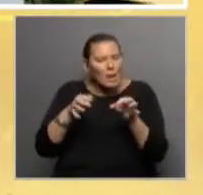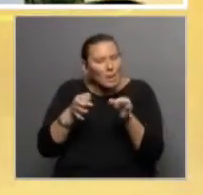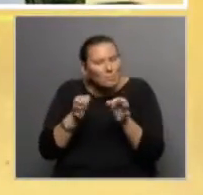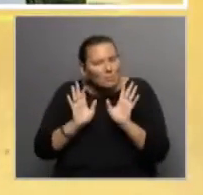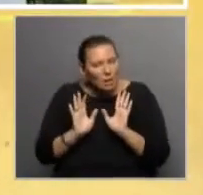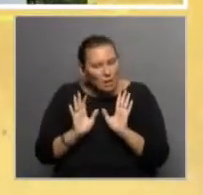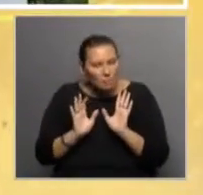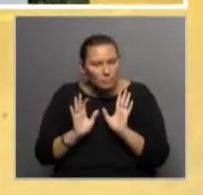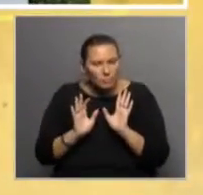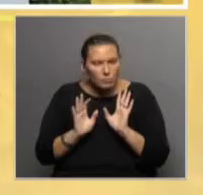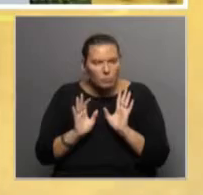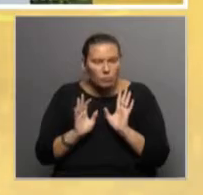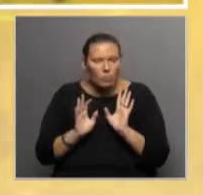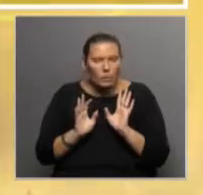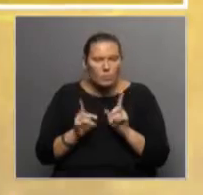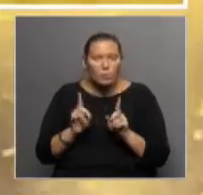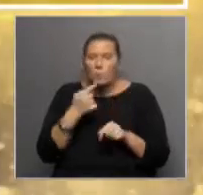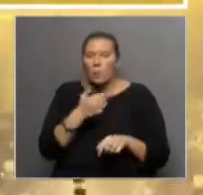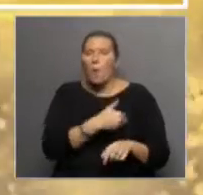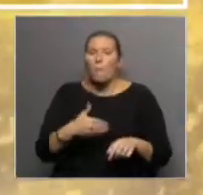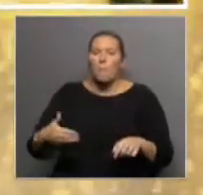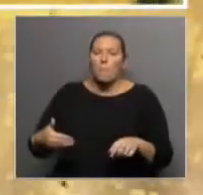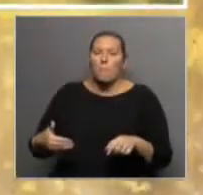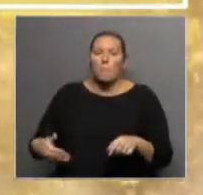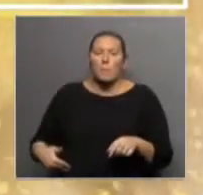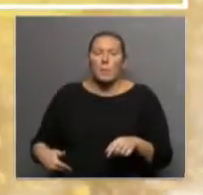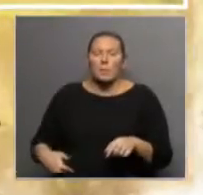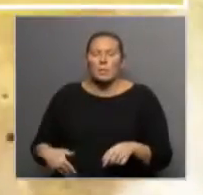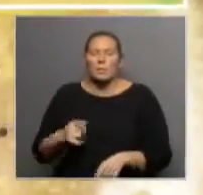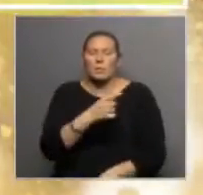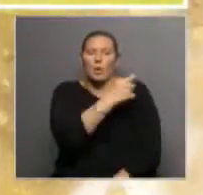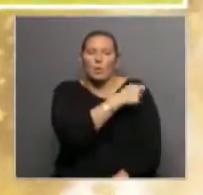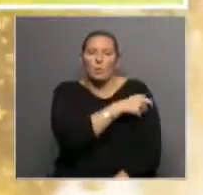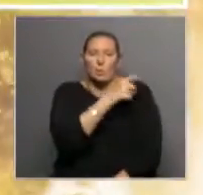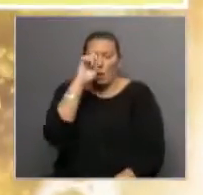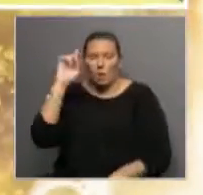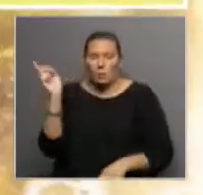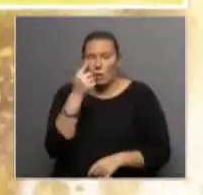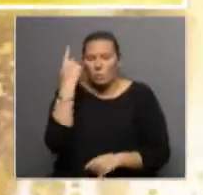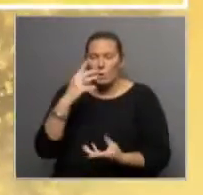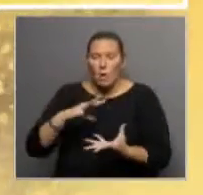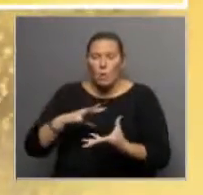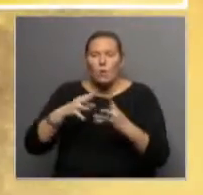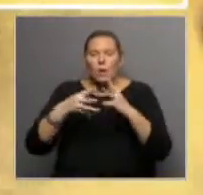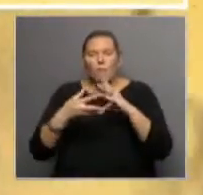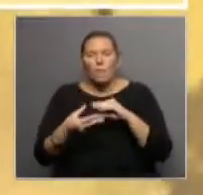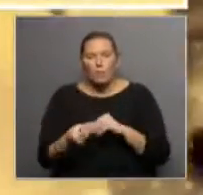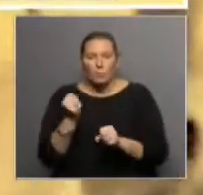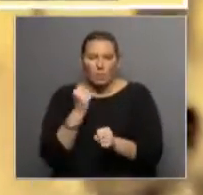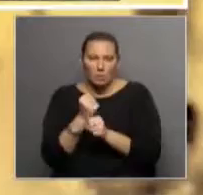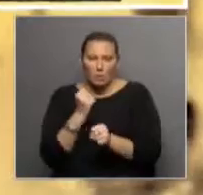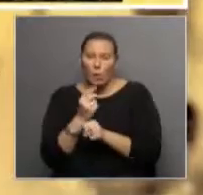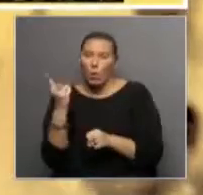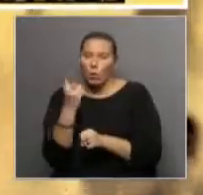pero además, dicho en las palabras del presidente de la Cruz Roja Internacional, ha sido un modelo de trabajo donde dos países